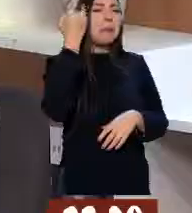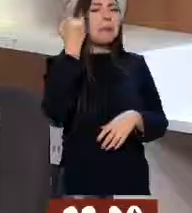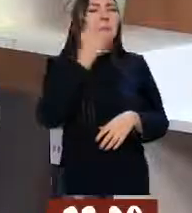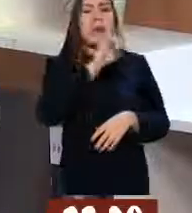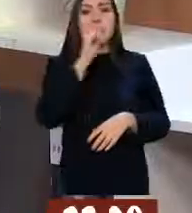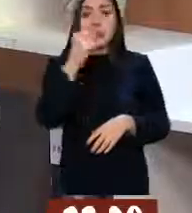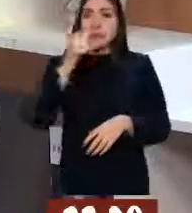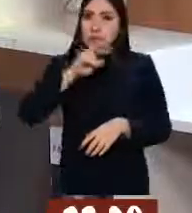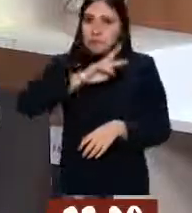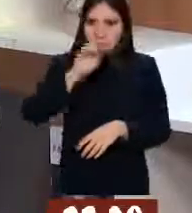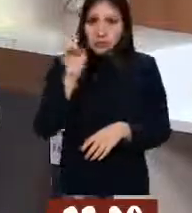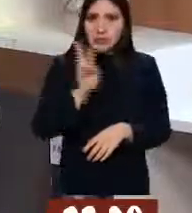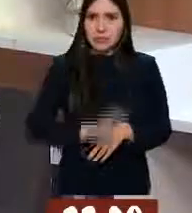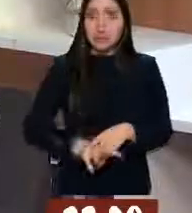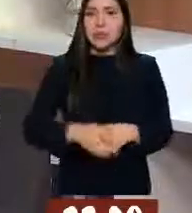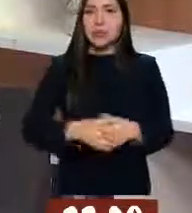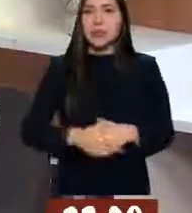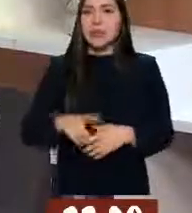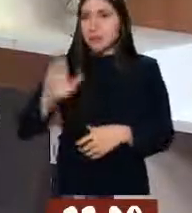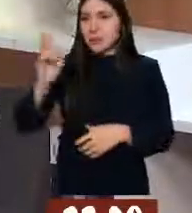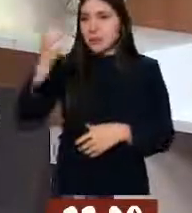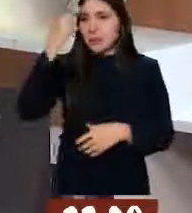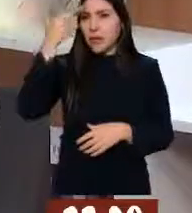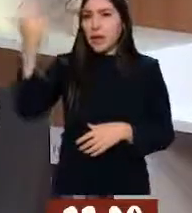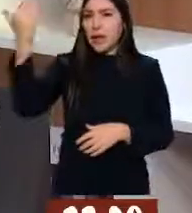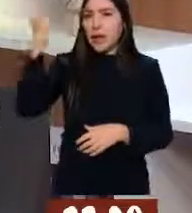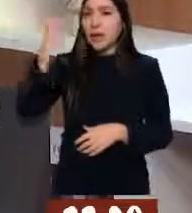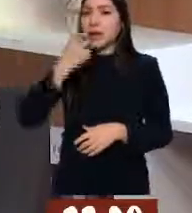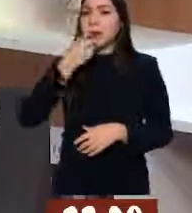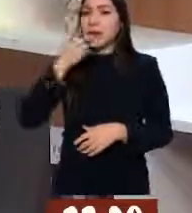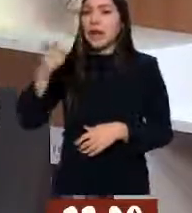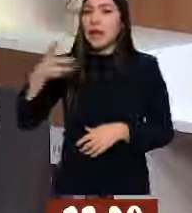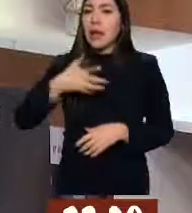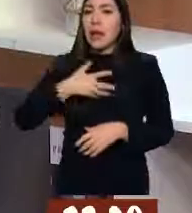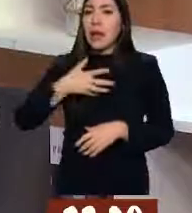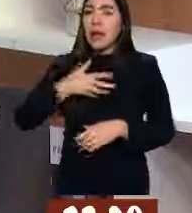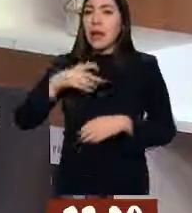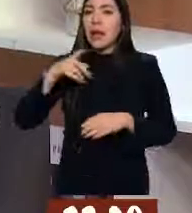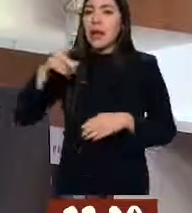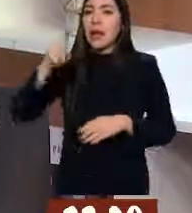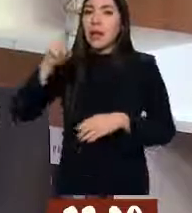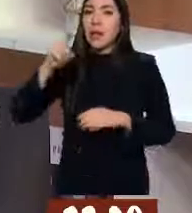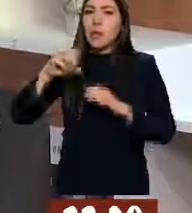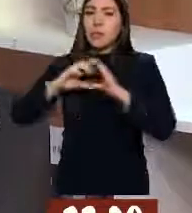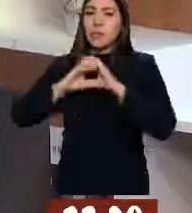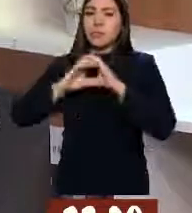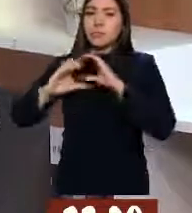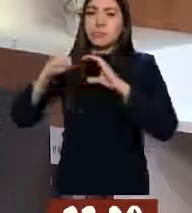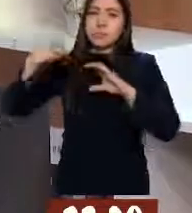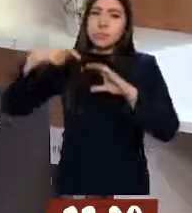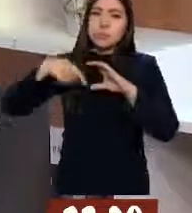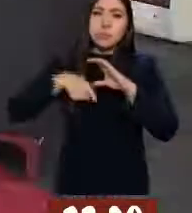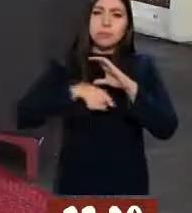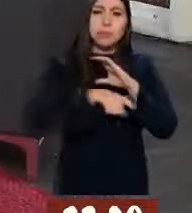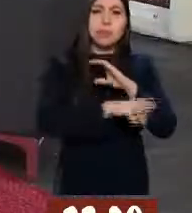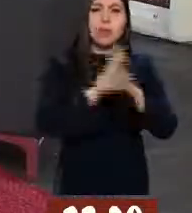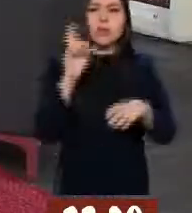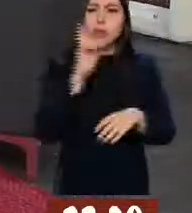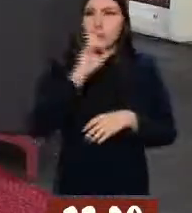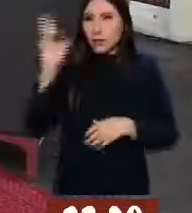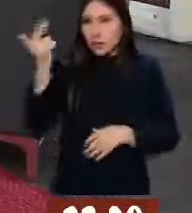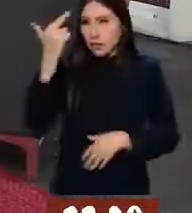decían cuando que iba a llegar el submarino Claro, ruso, y que hasta dijo que era Andrés Manuelovsky, era Claro, en la ahora